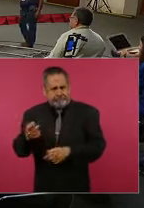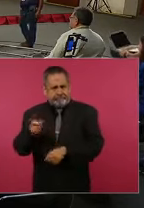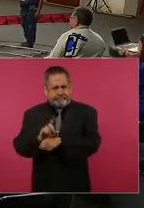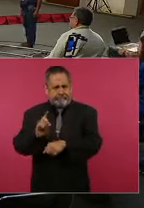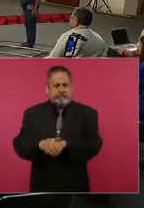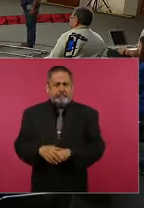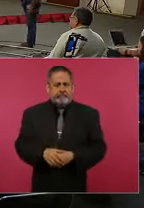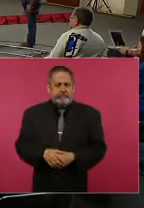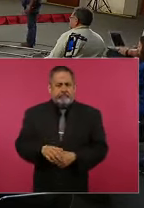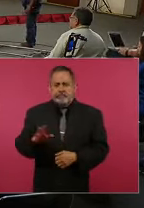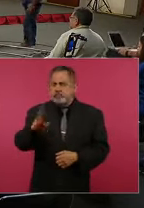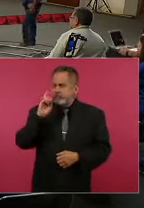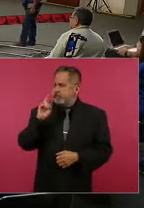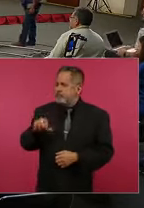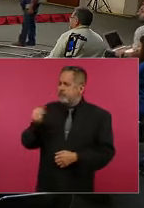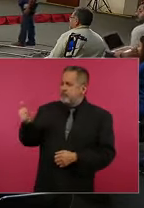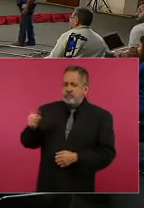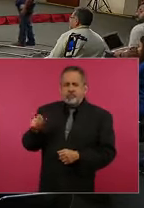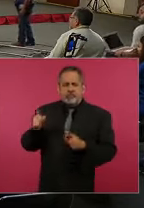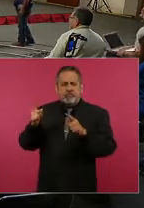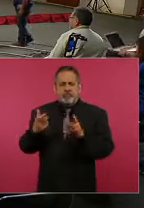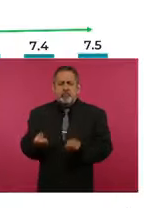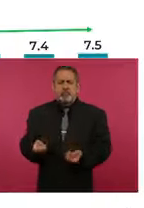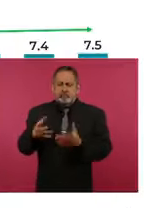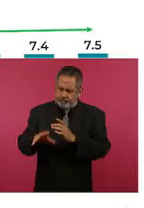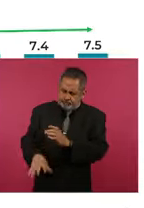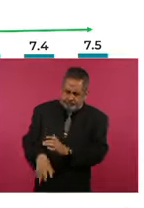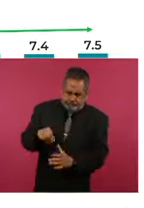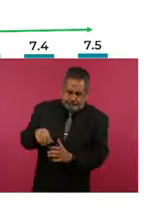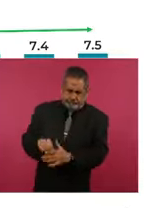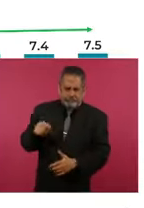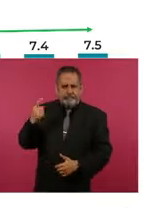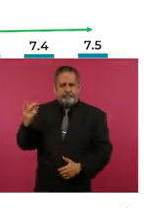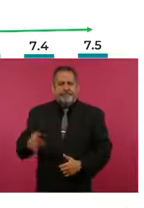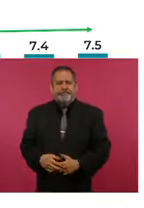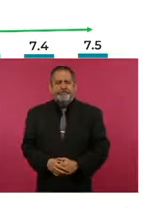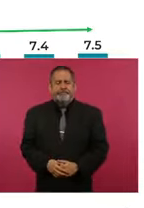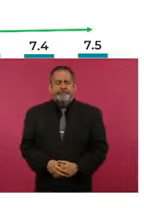A ver si tienes la extracción.